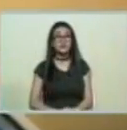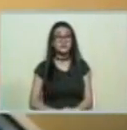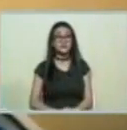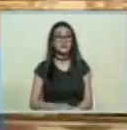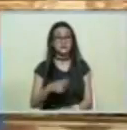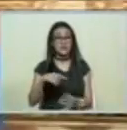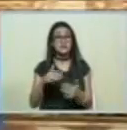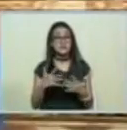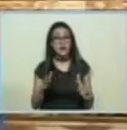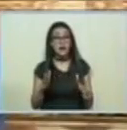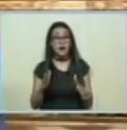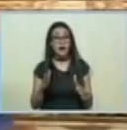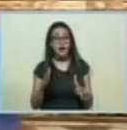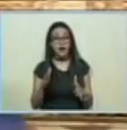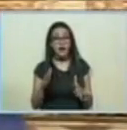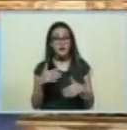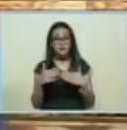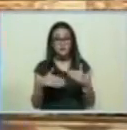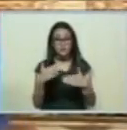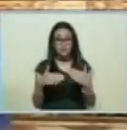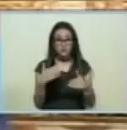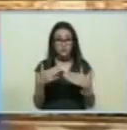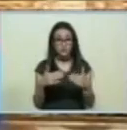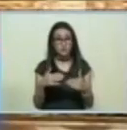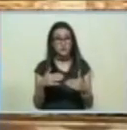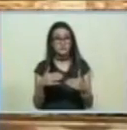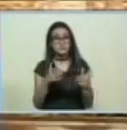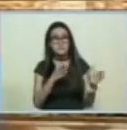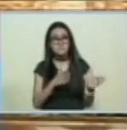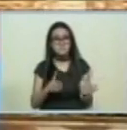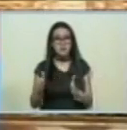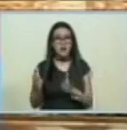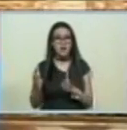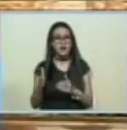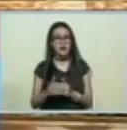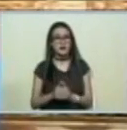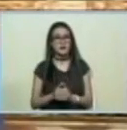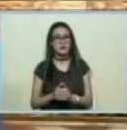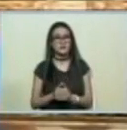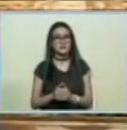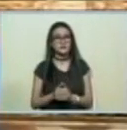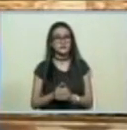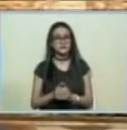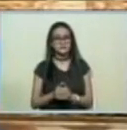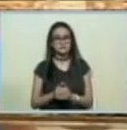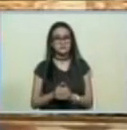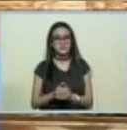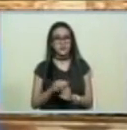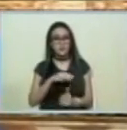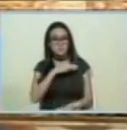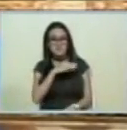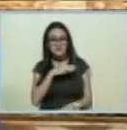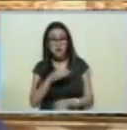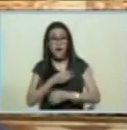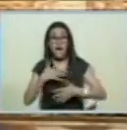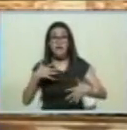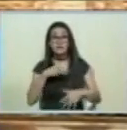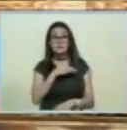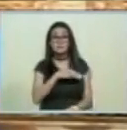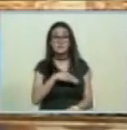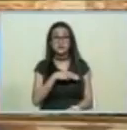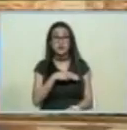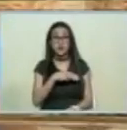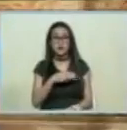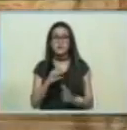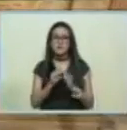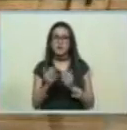prueba con varias iniciativas, planes, de las misiones y grandes misiones. Yo pido